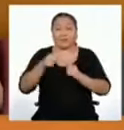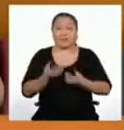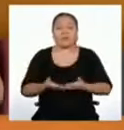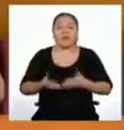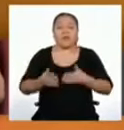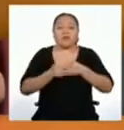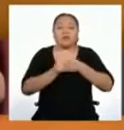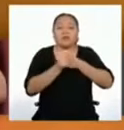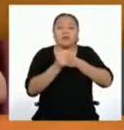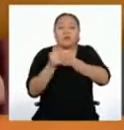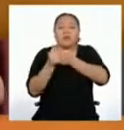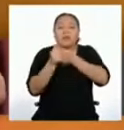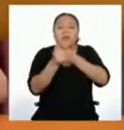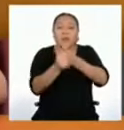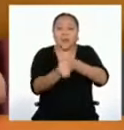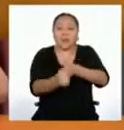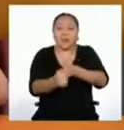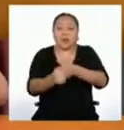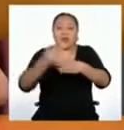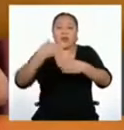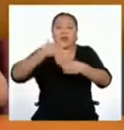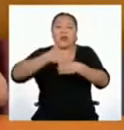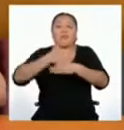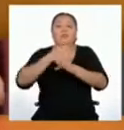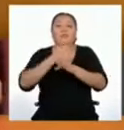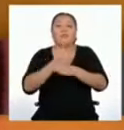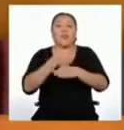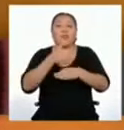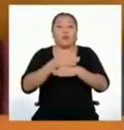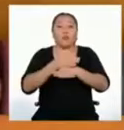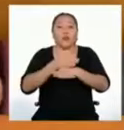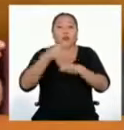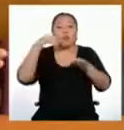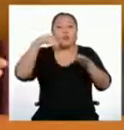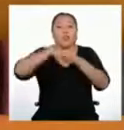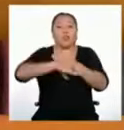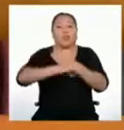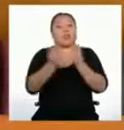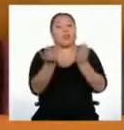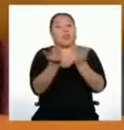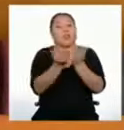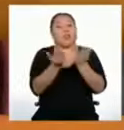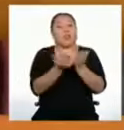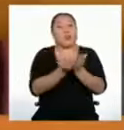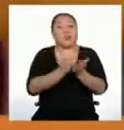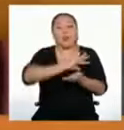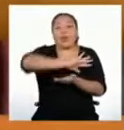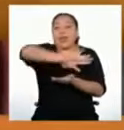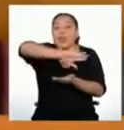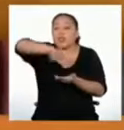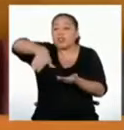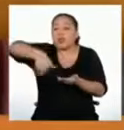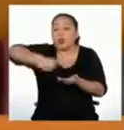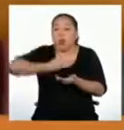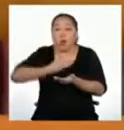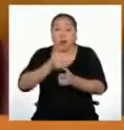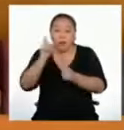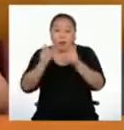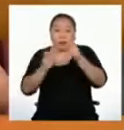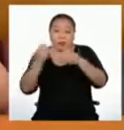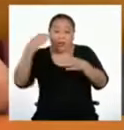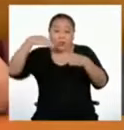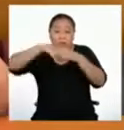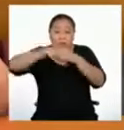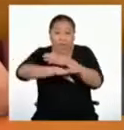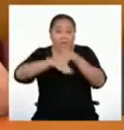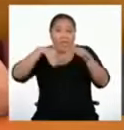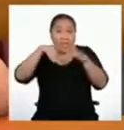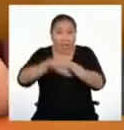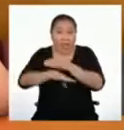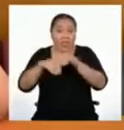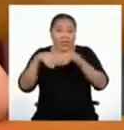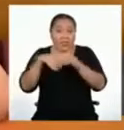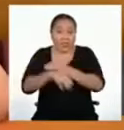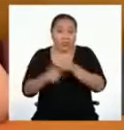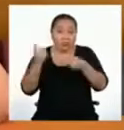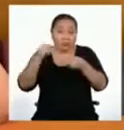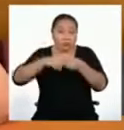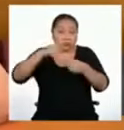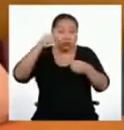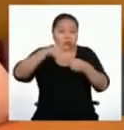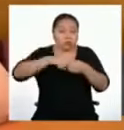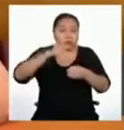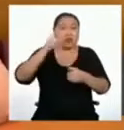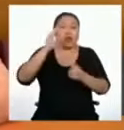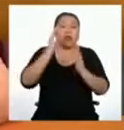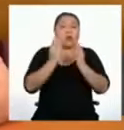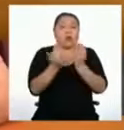que en el colegio nos regula para que toda la comunidad educativa pueda convivir y realizar sus labores